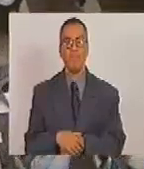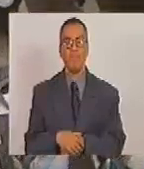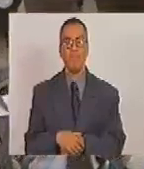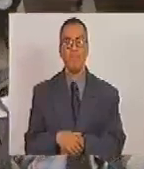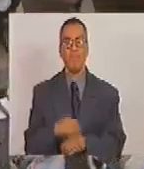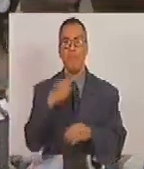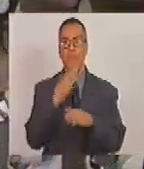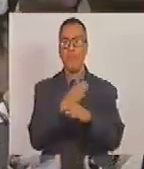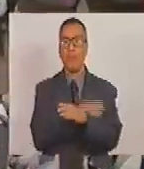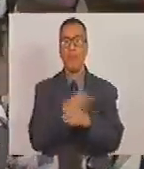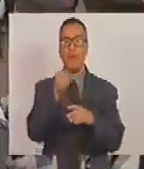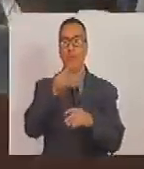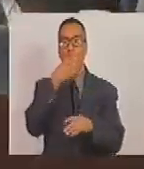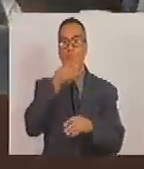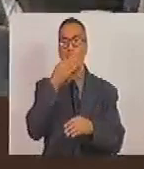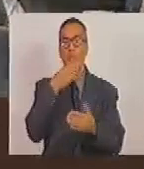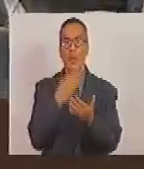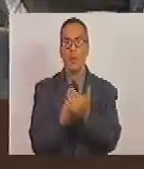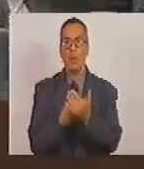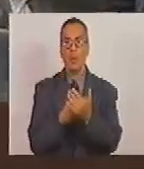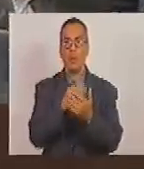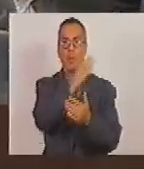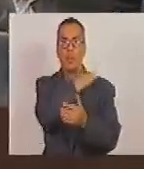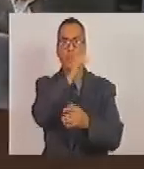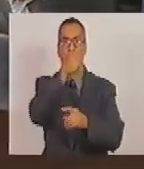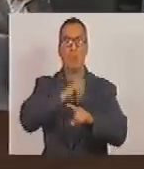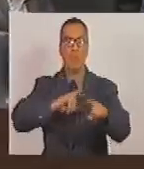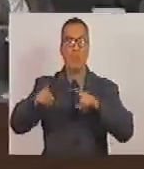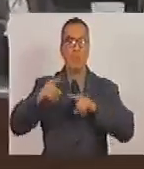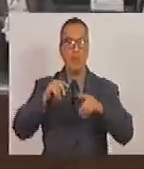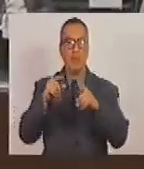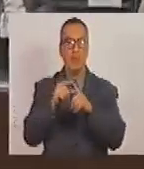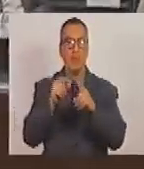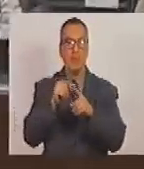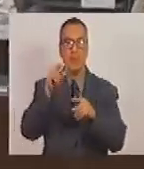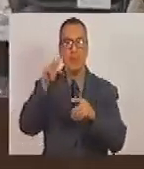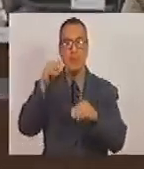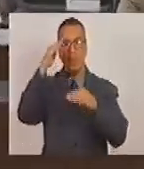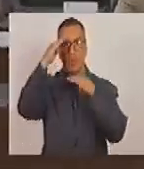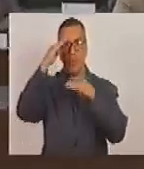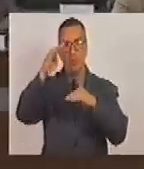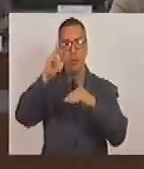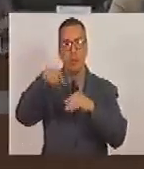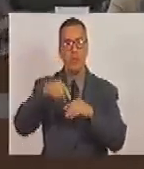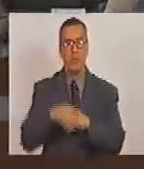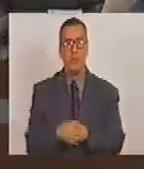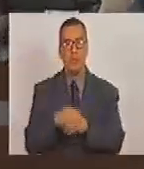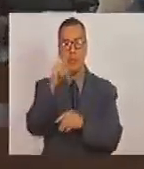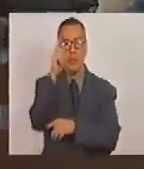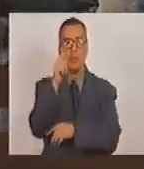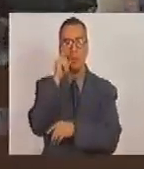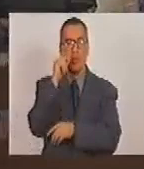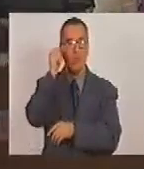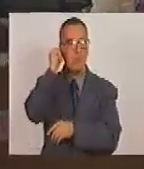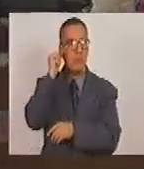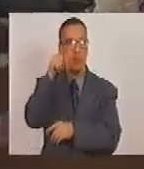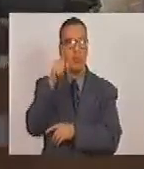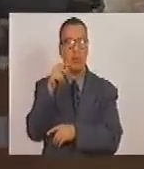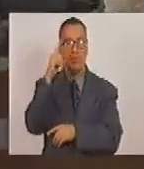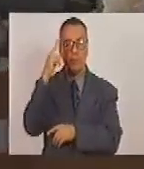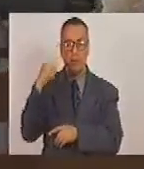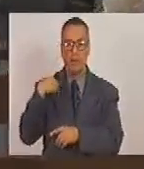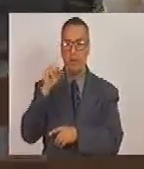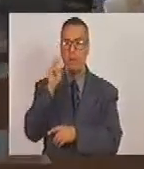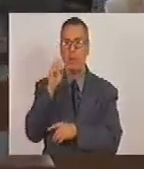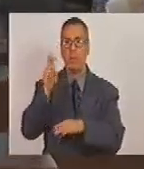Bueno, ante todo, muy buenas tardes. Agradecer a la Junta Directiva por este derecho de palabra, saludar asimismo a las diputadas y diputados de este honorable